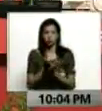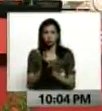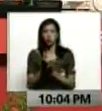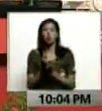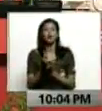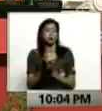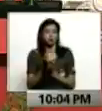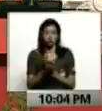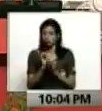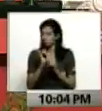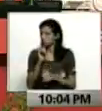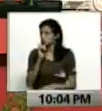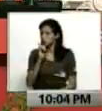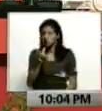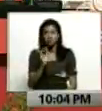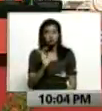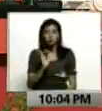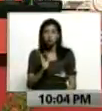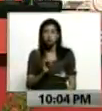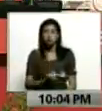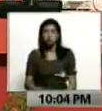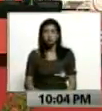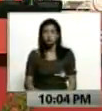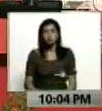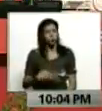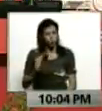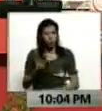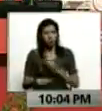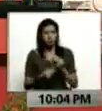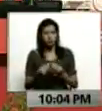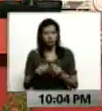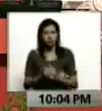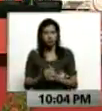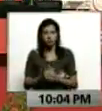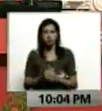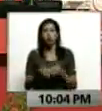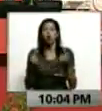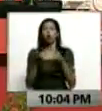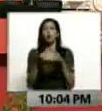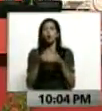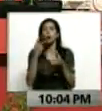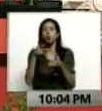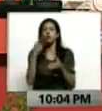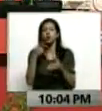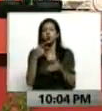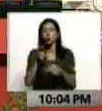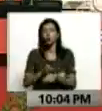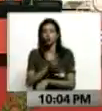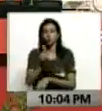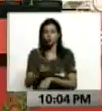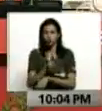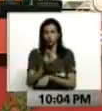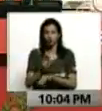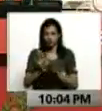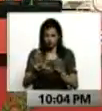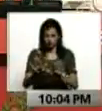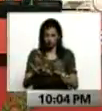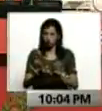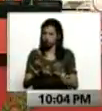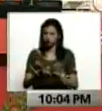a seguir Pues en procesos de demanda a todo el que tenga aquí no puede ser que un partido político sea